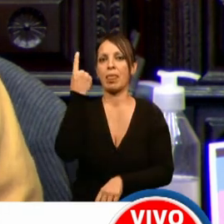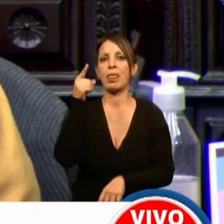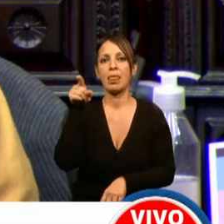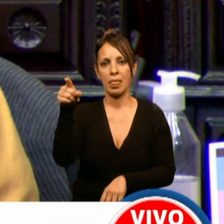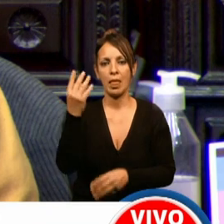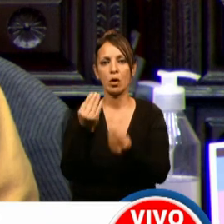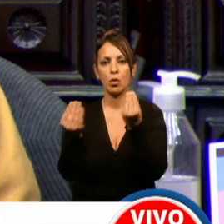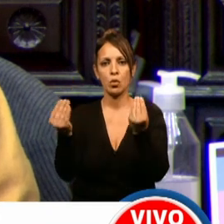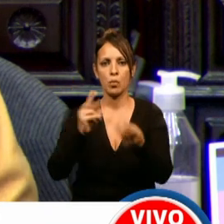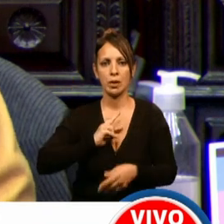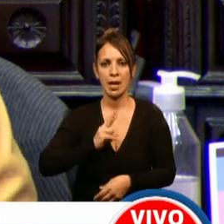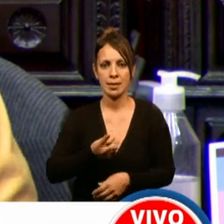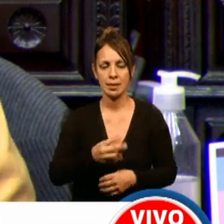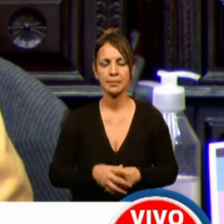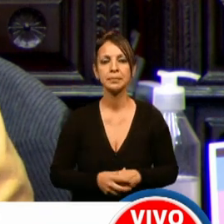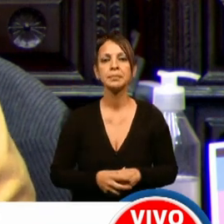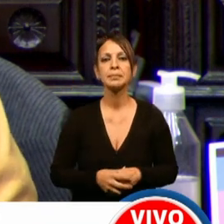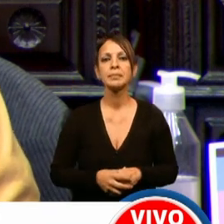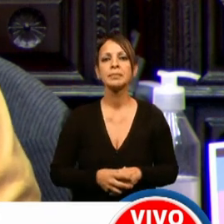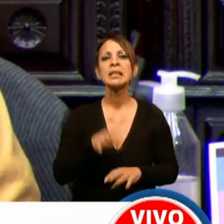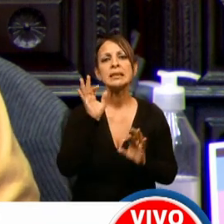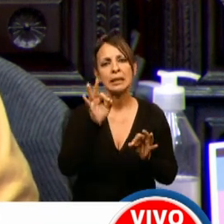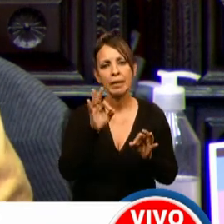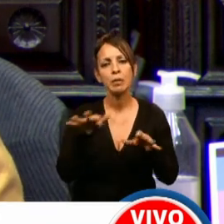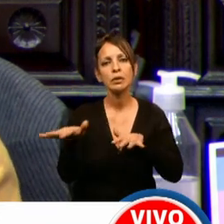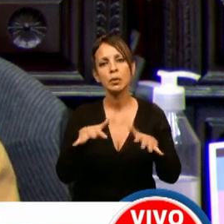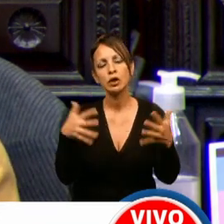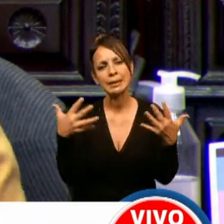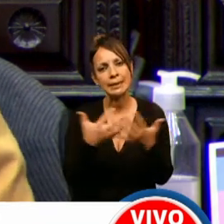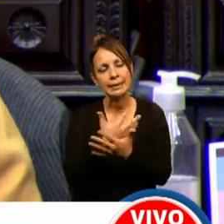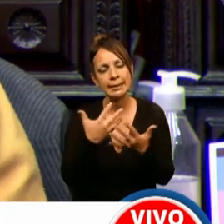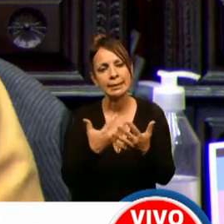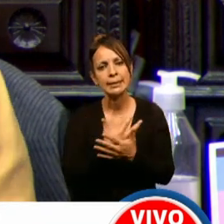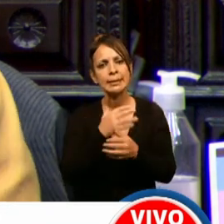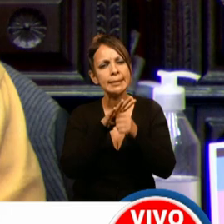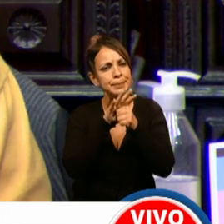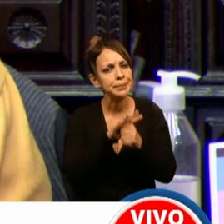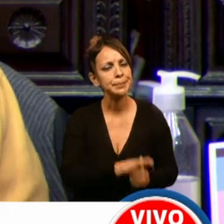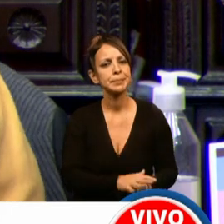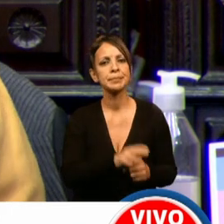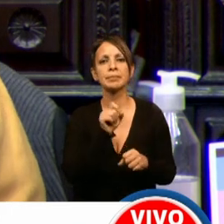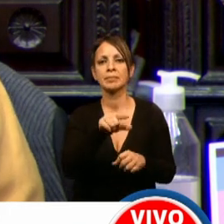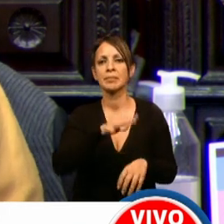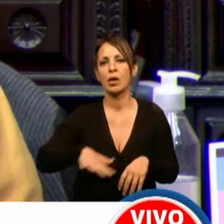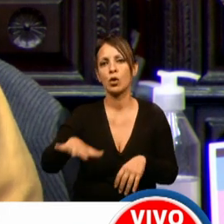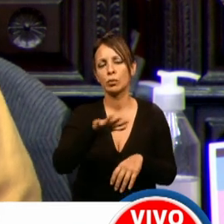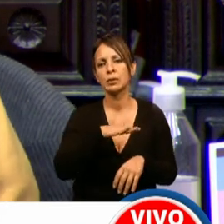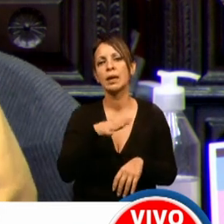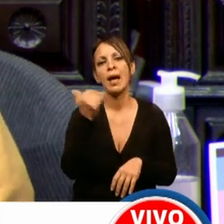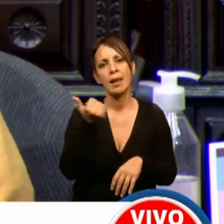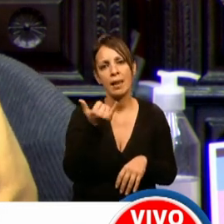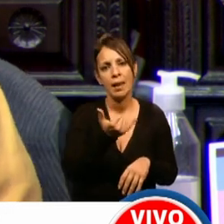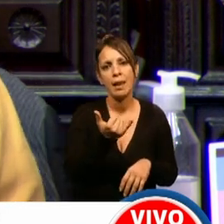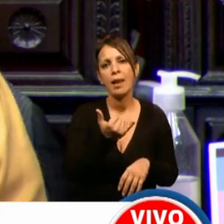trans sabemos que la situación de vulnerabilidad y de marginación de la comunidad ha sido